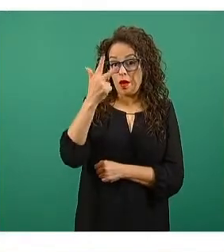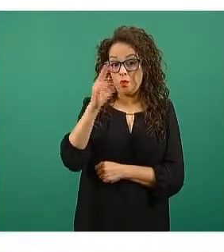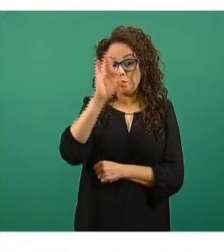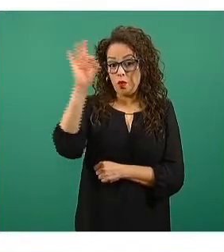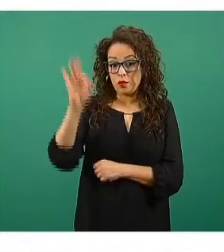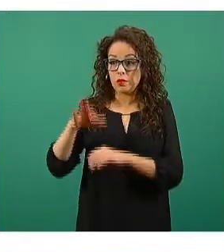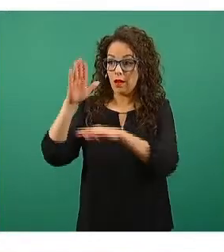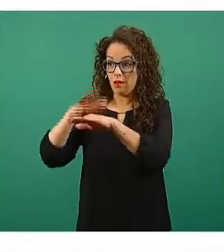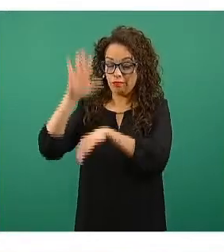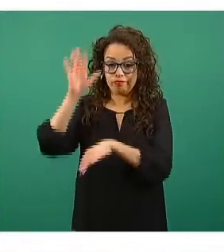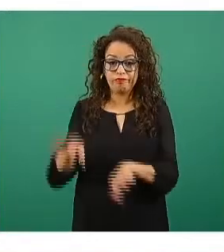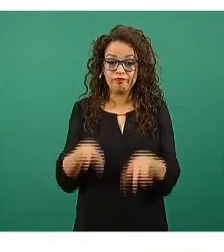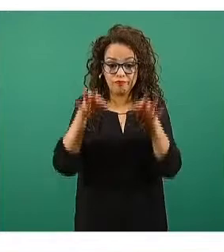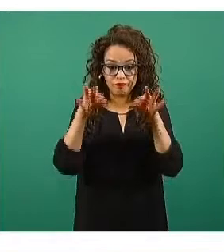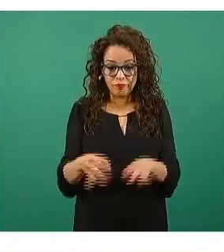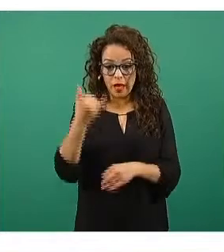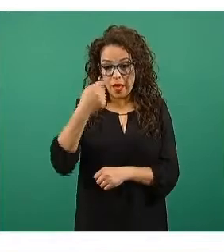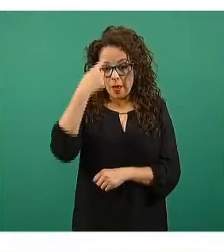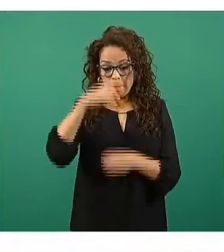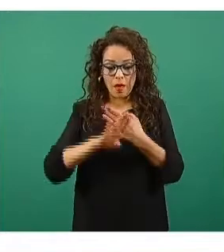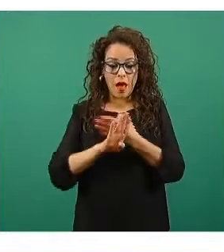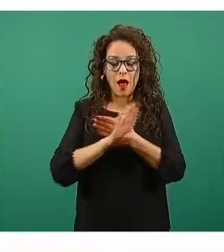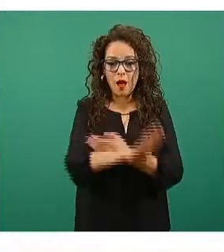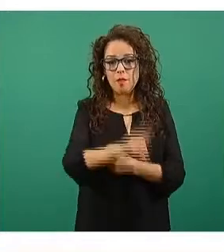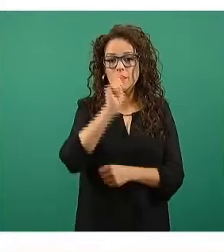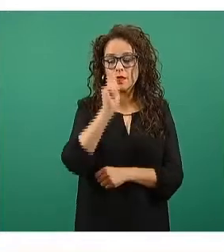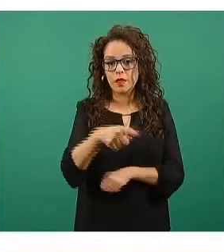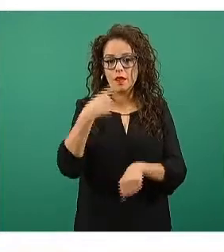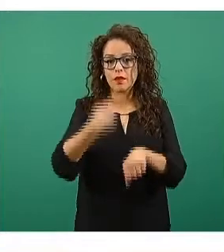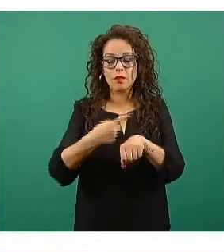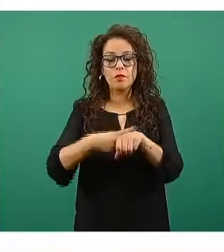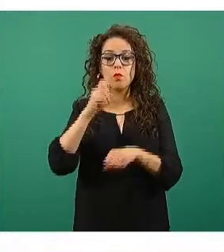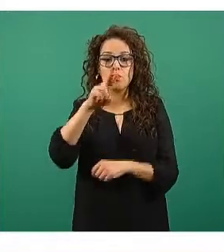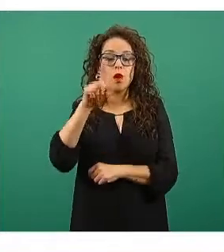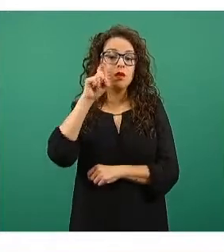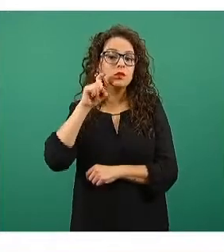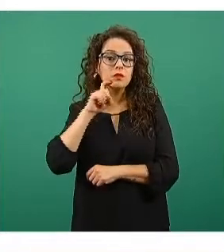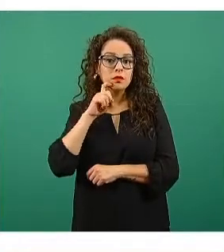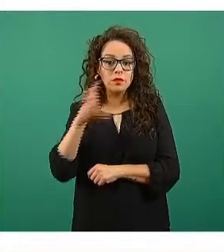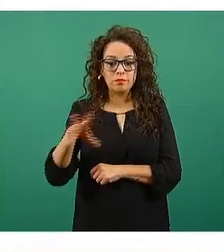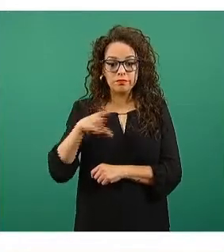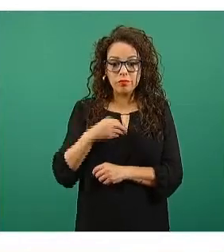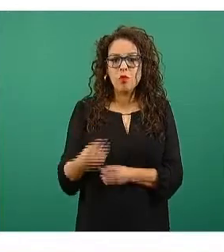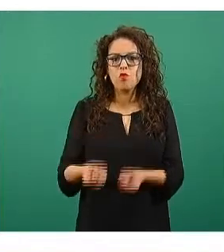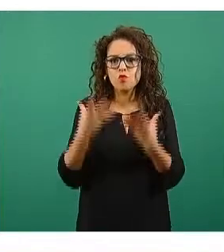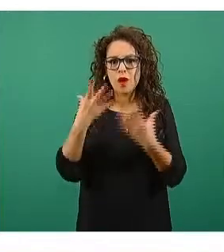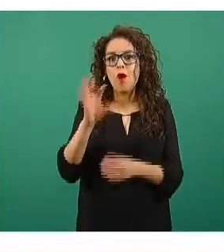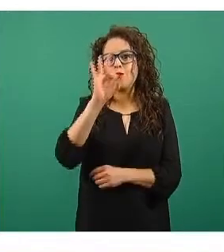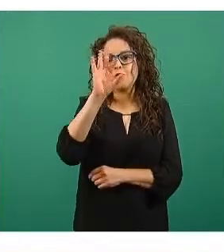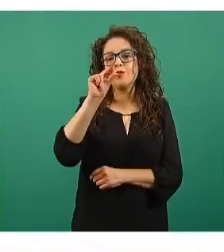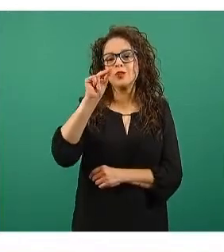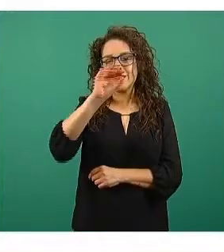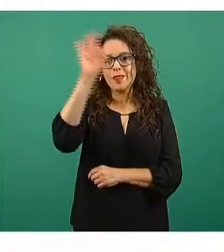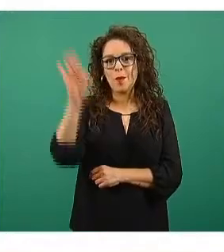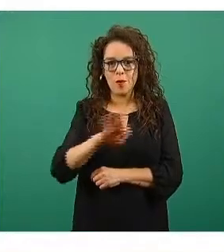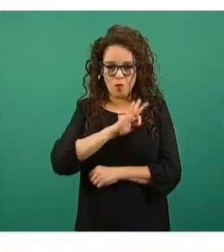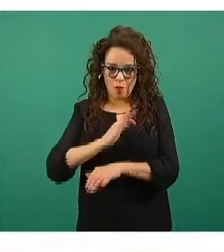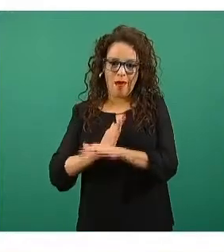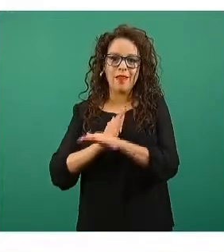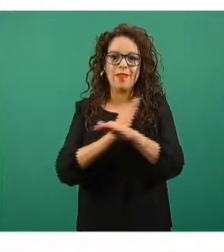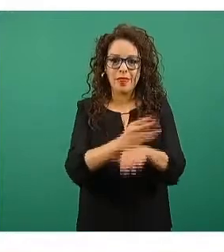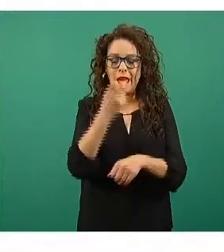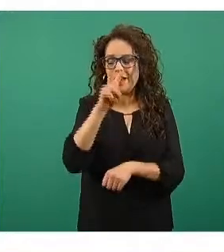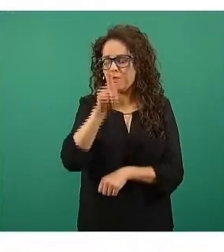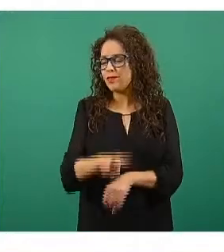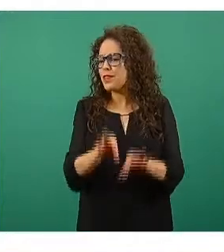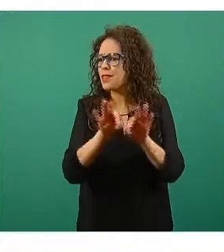para la prevención de infecciones de transmisión sexual es arriba del 80%. Entonces es un aliado fundamental para